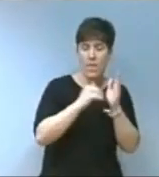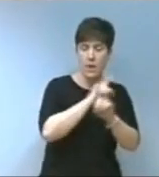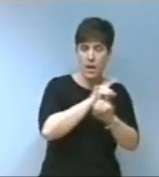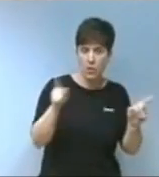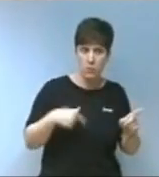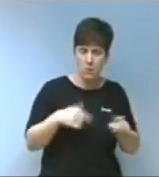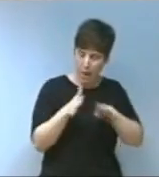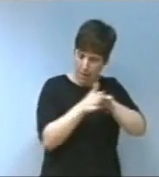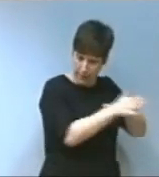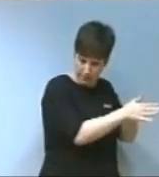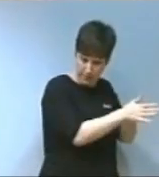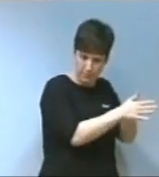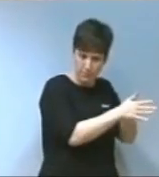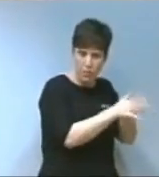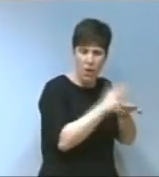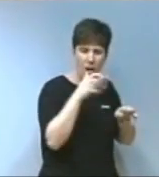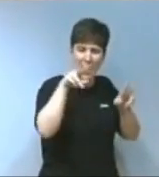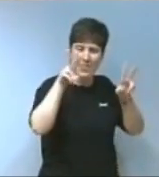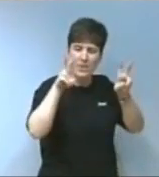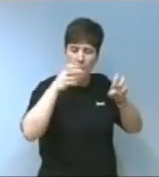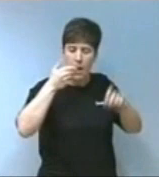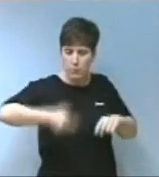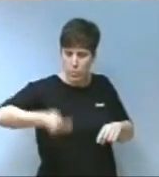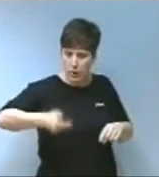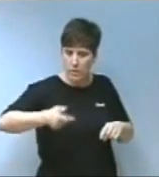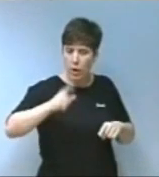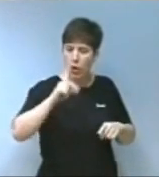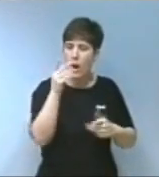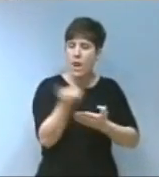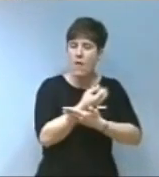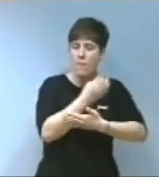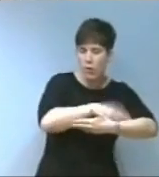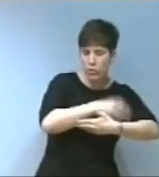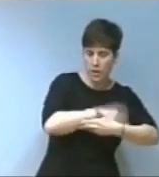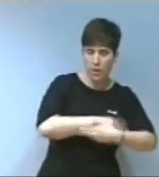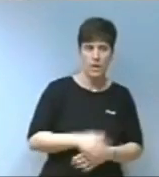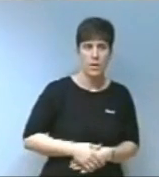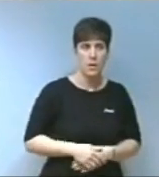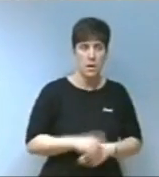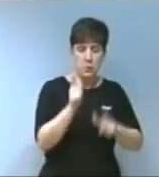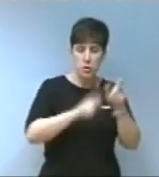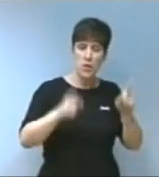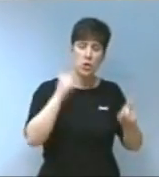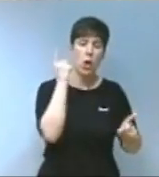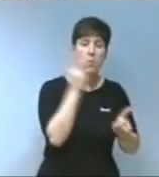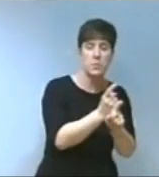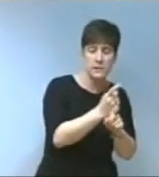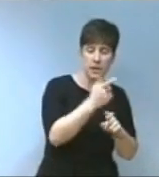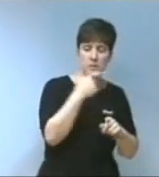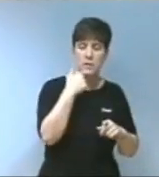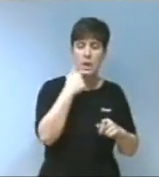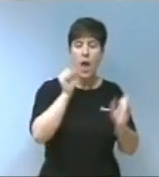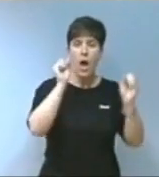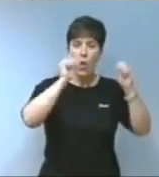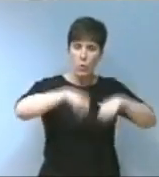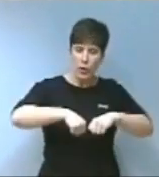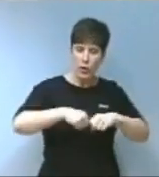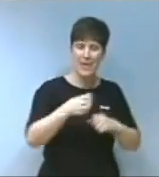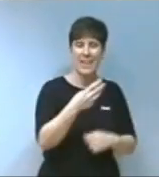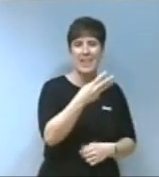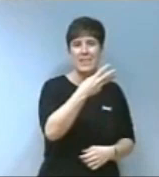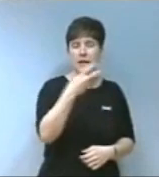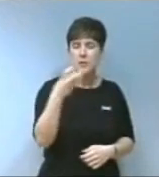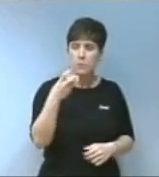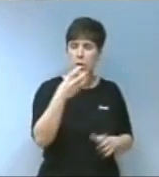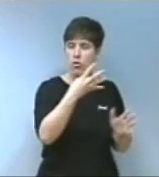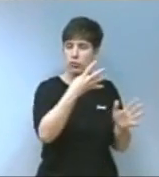a lo importante. Vamos al botín que ha conseguido Torra. Los golpistas consiguen acuerdo de 3.800 millones de euros por